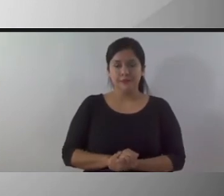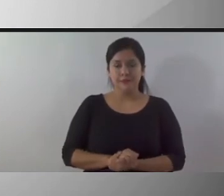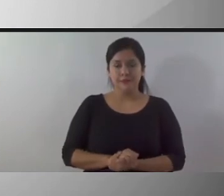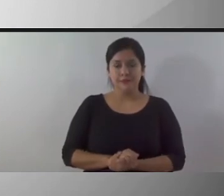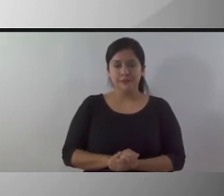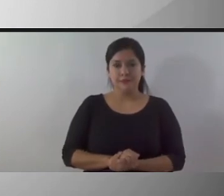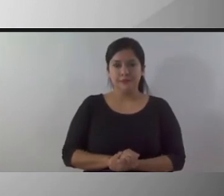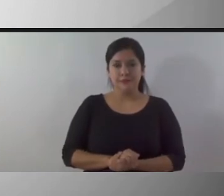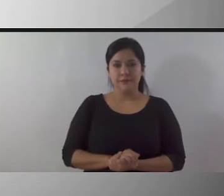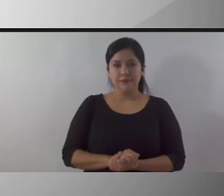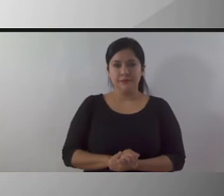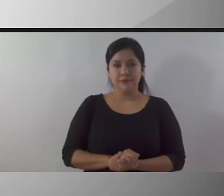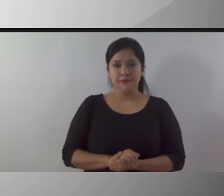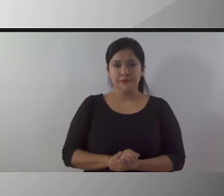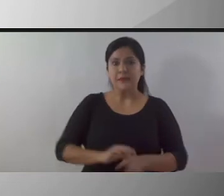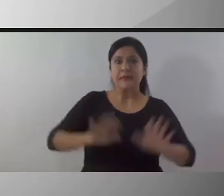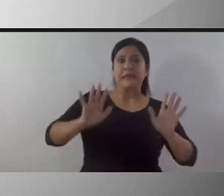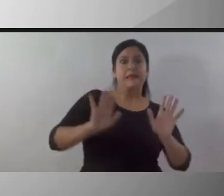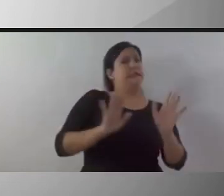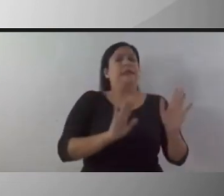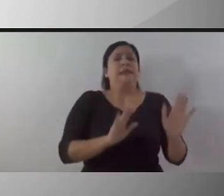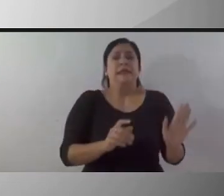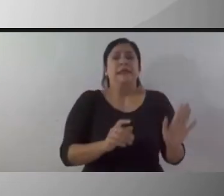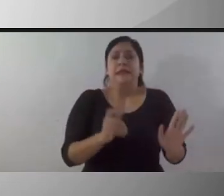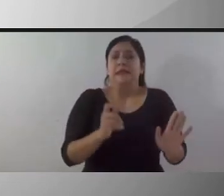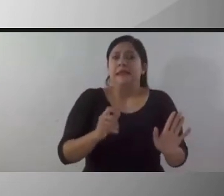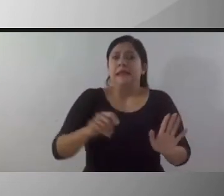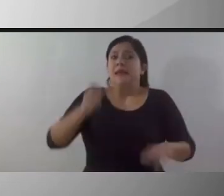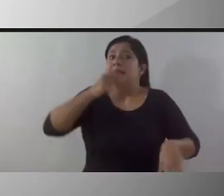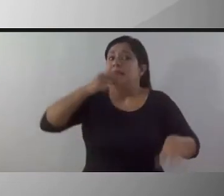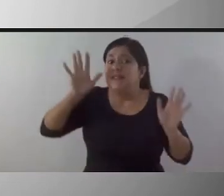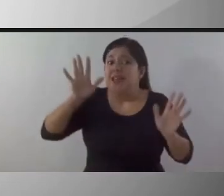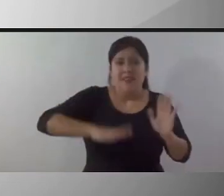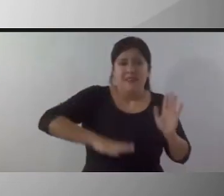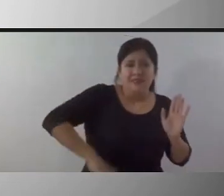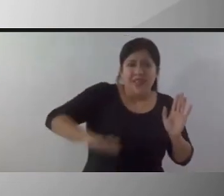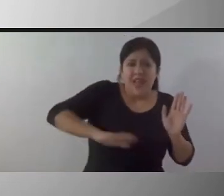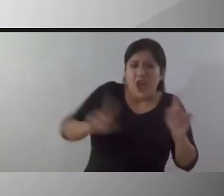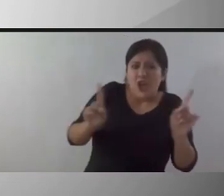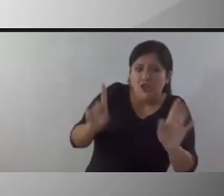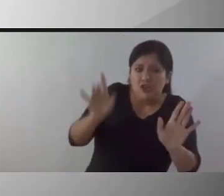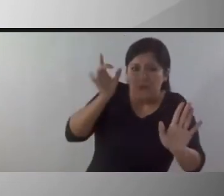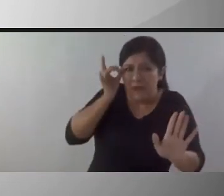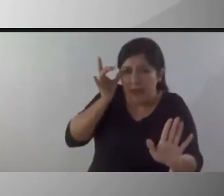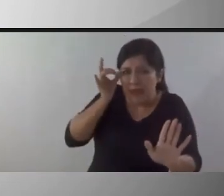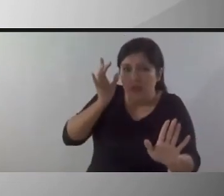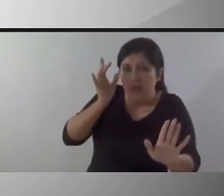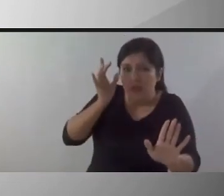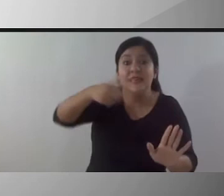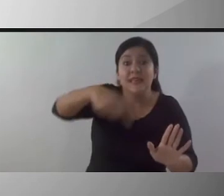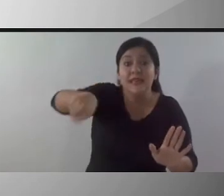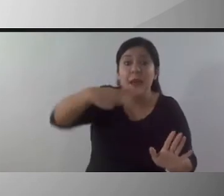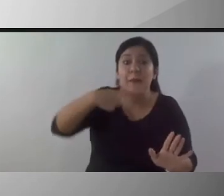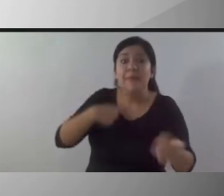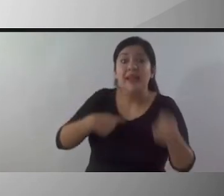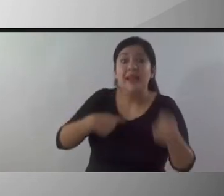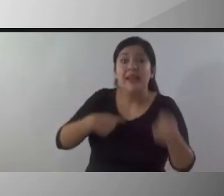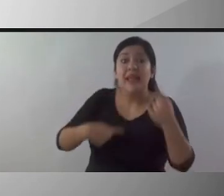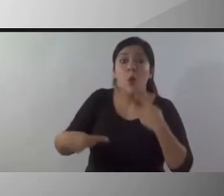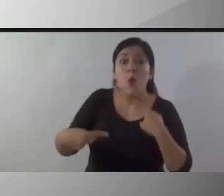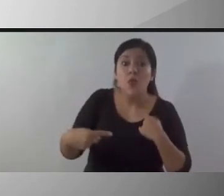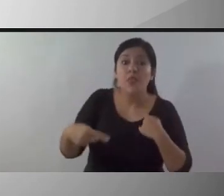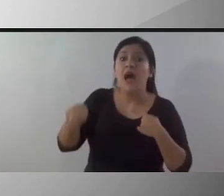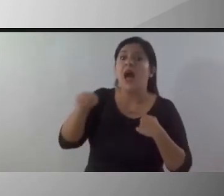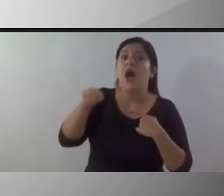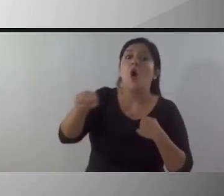No sé, no sé quién quiere empezar. Si no se ofenden, a mí me parece que por ahí sería mejor que cuando hacen una pregunta, ustedes definan